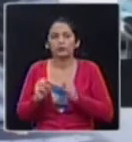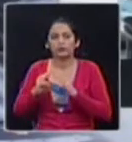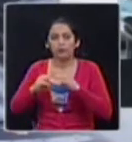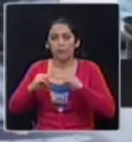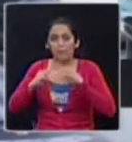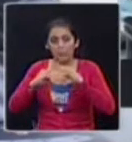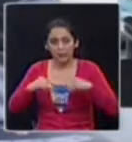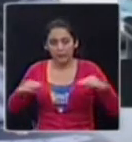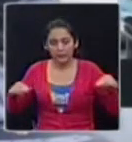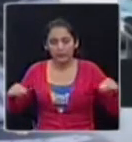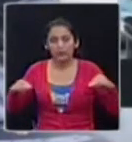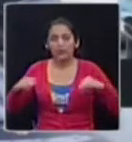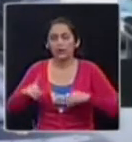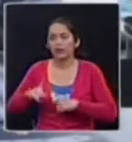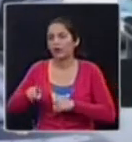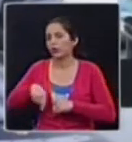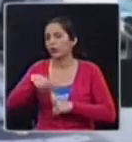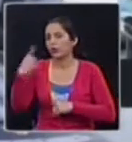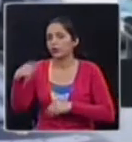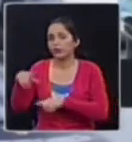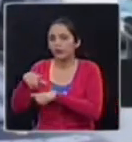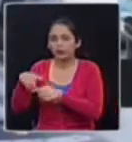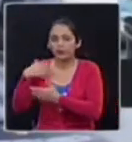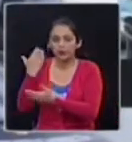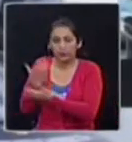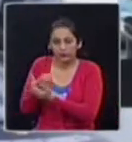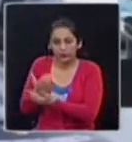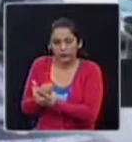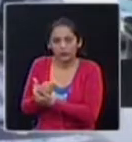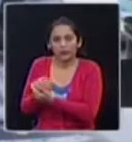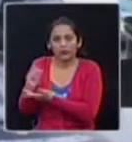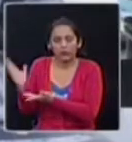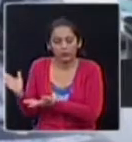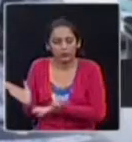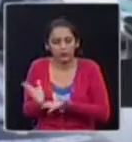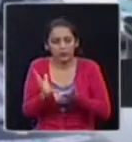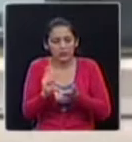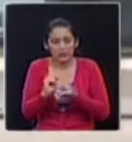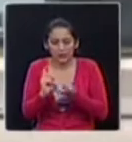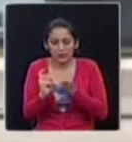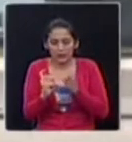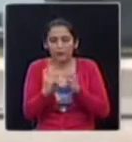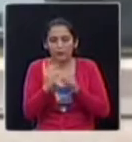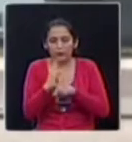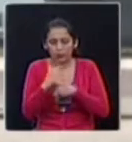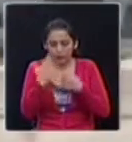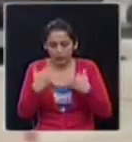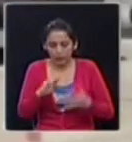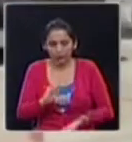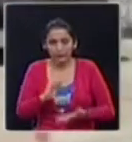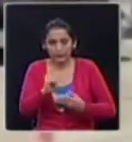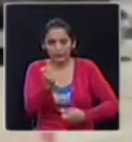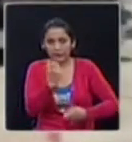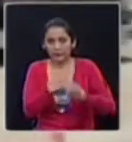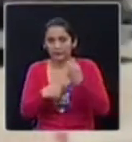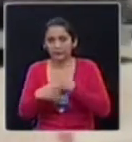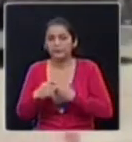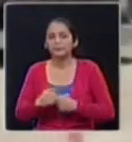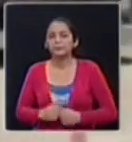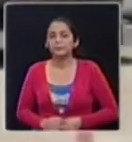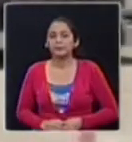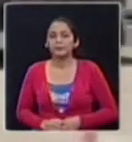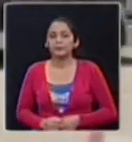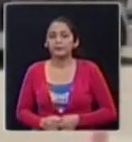que encarecían al final del día el bien final sobre el cual se vende. Al mismo tiempo, este jueves también caducarán